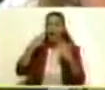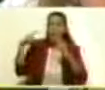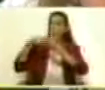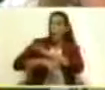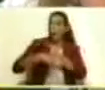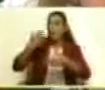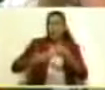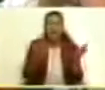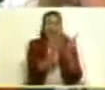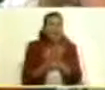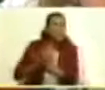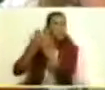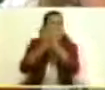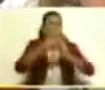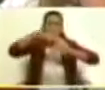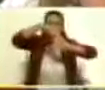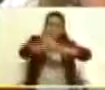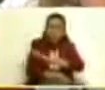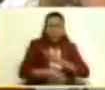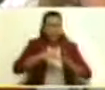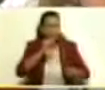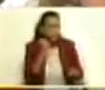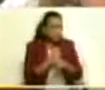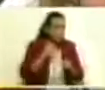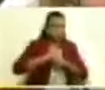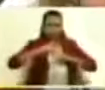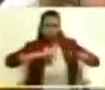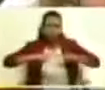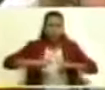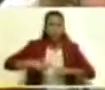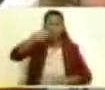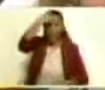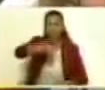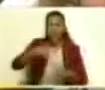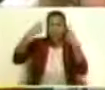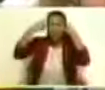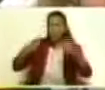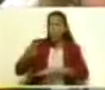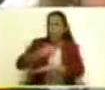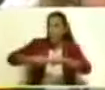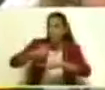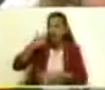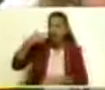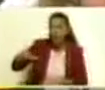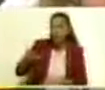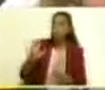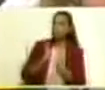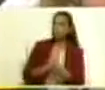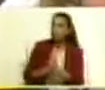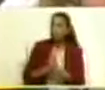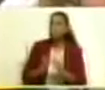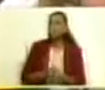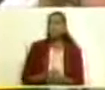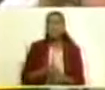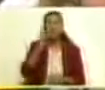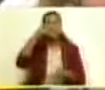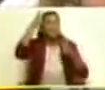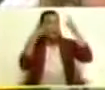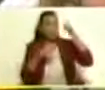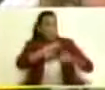avanzamos en hombros de gigantes. Y en nuestro caso, como gobierno bolivariano y